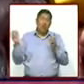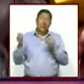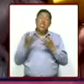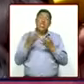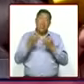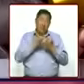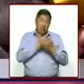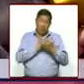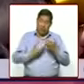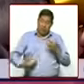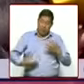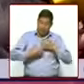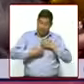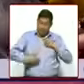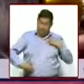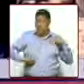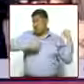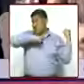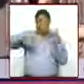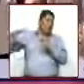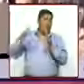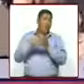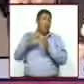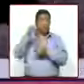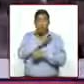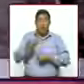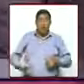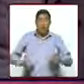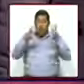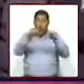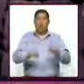de Estado como lo está haciendo el Evo Morales.